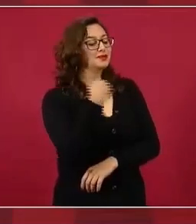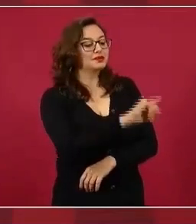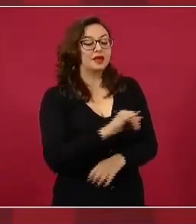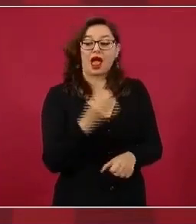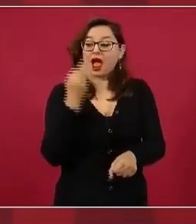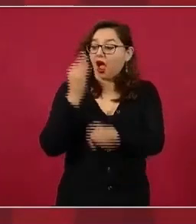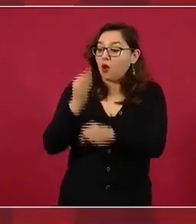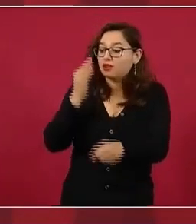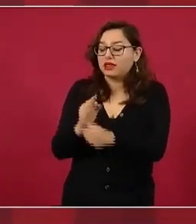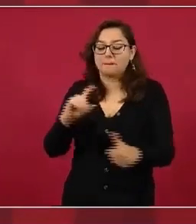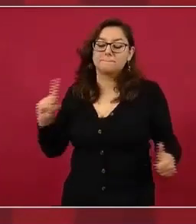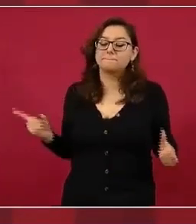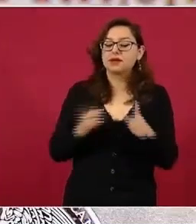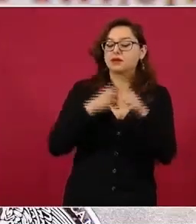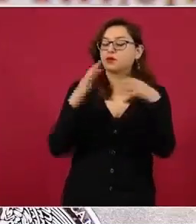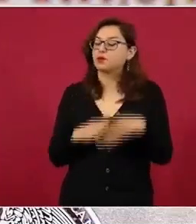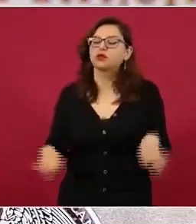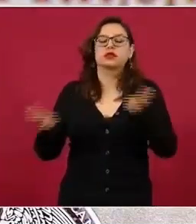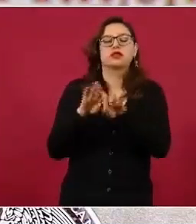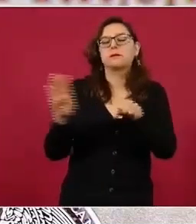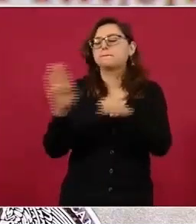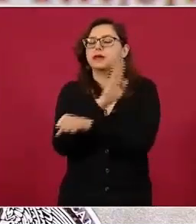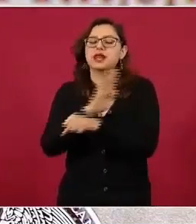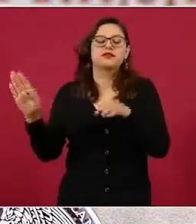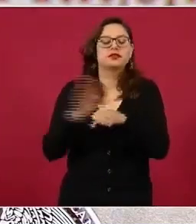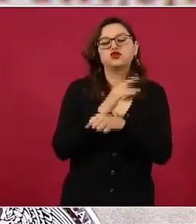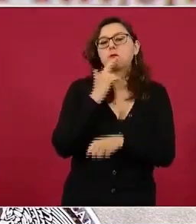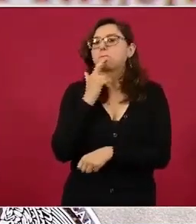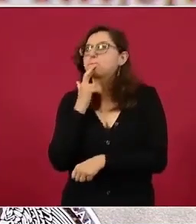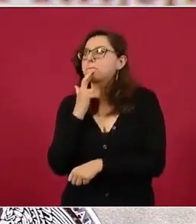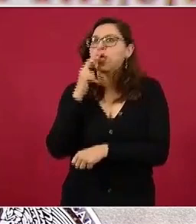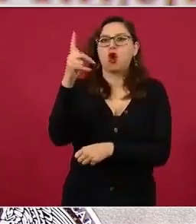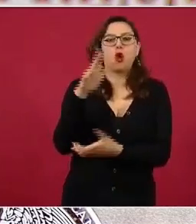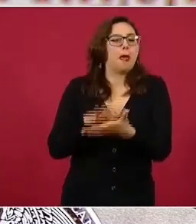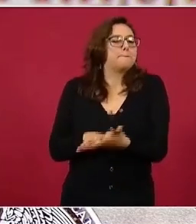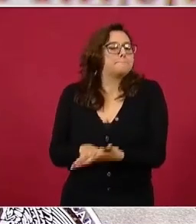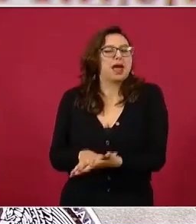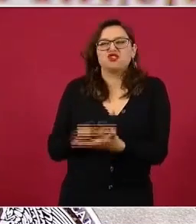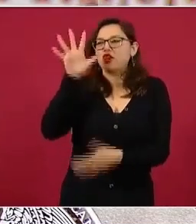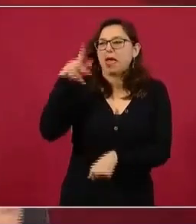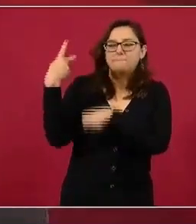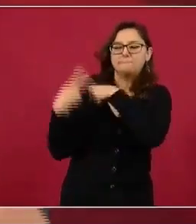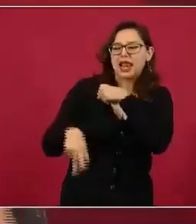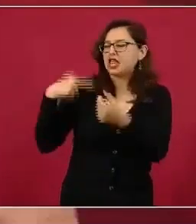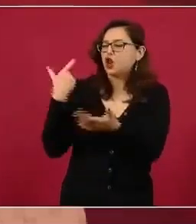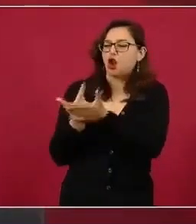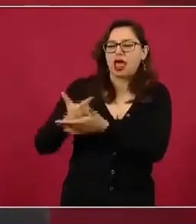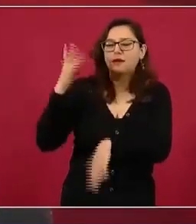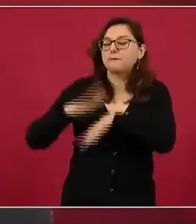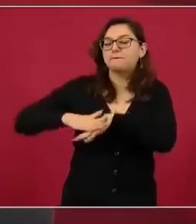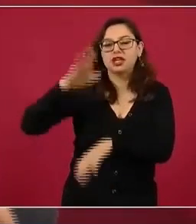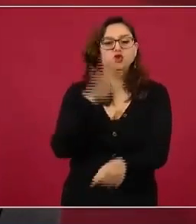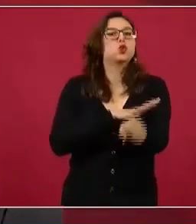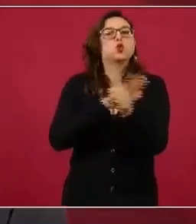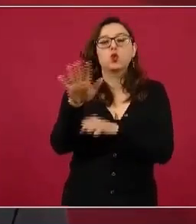grande. Entonces, en este momento seguimos priorizando a los grupos de edad que tienen el mayor